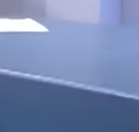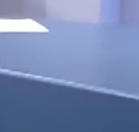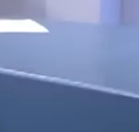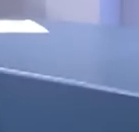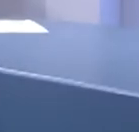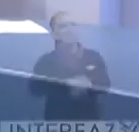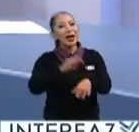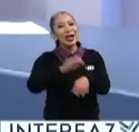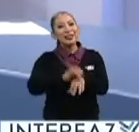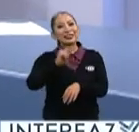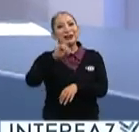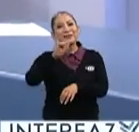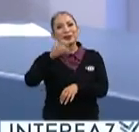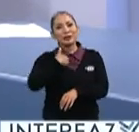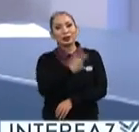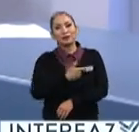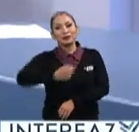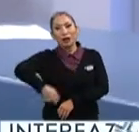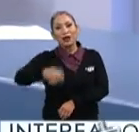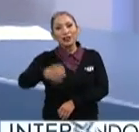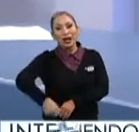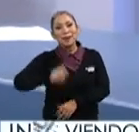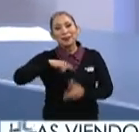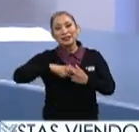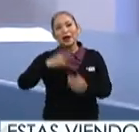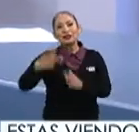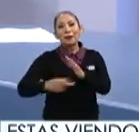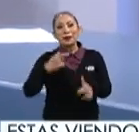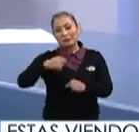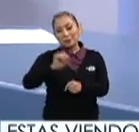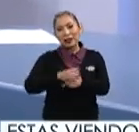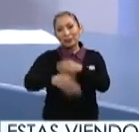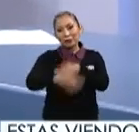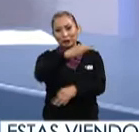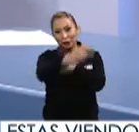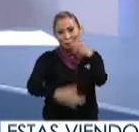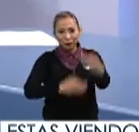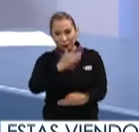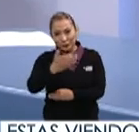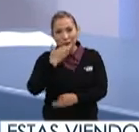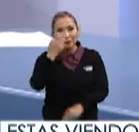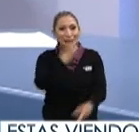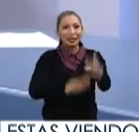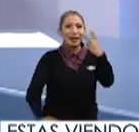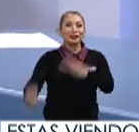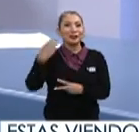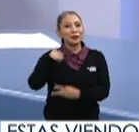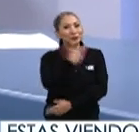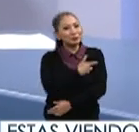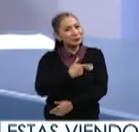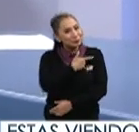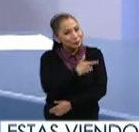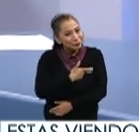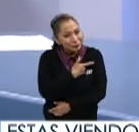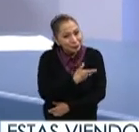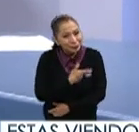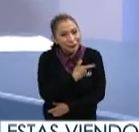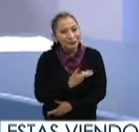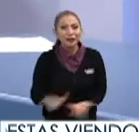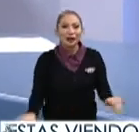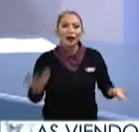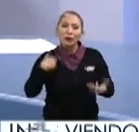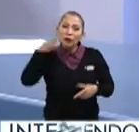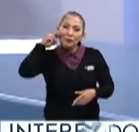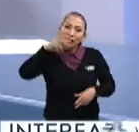¿Qué tal, amigos de Interfaz? Es un placer saludarlos e iniciar una nueva semana con todos ustedes. Bienvenidos, es un gusto